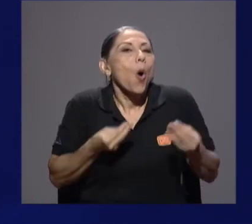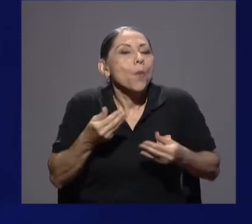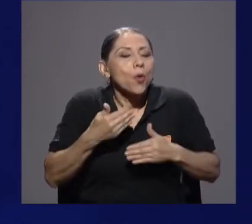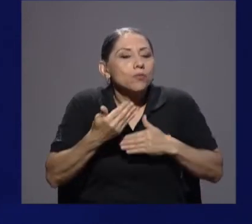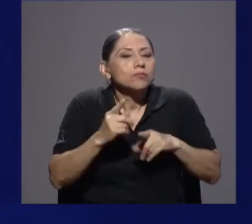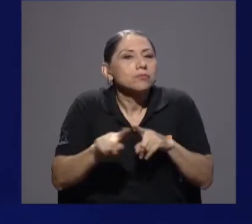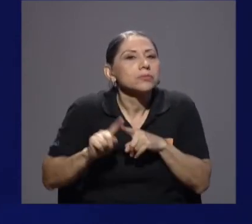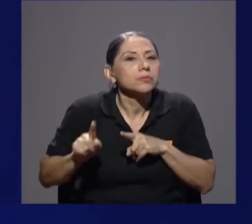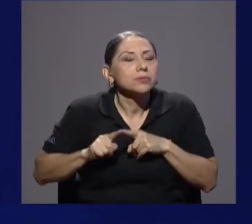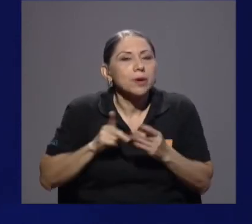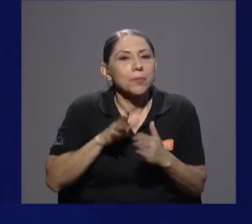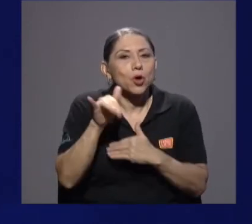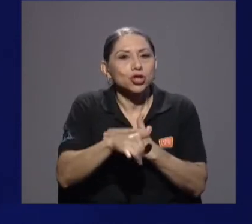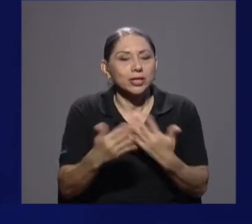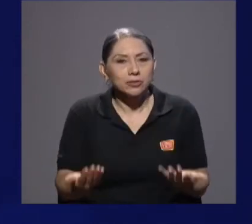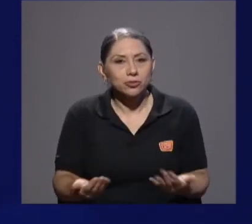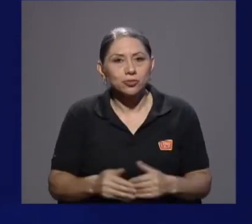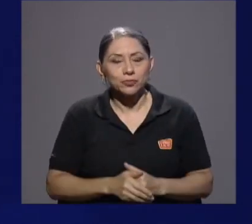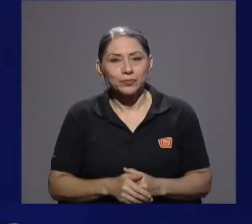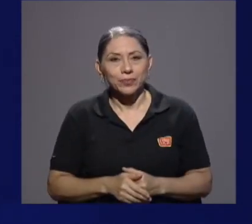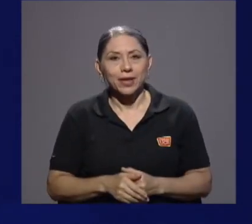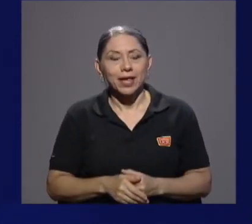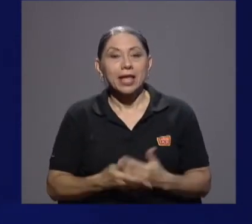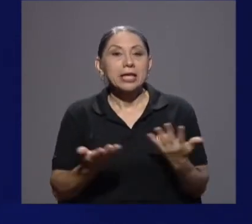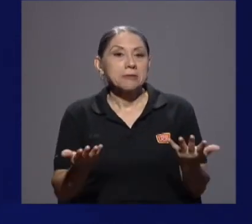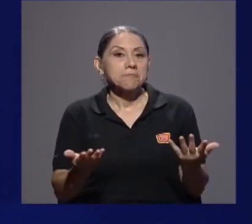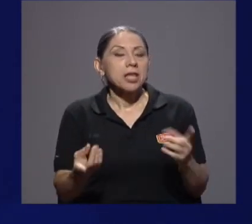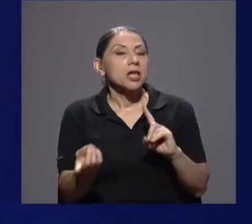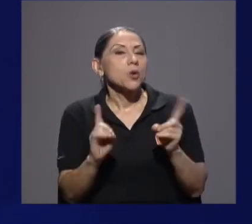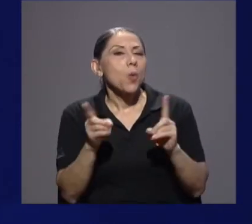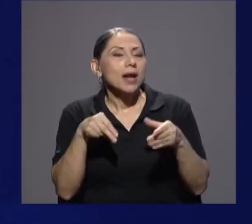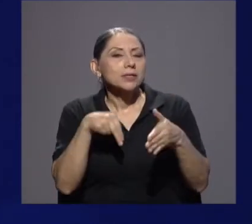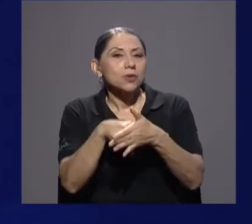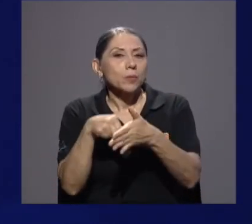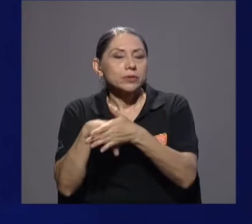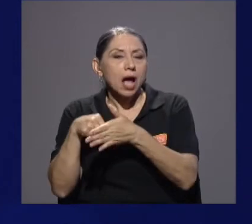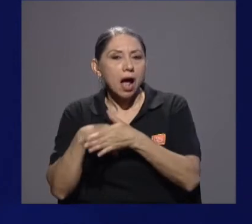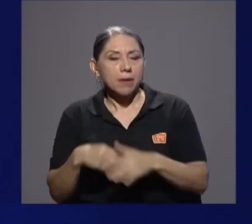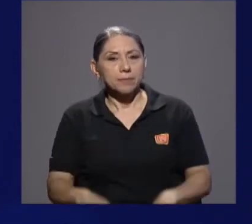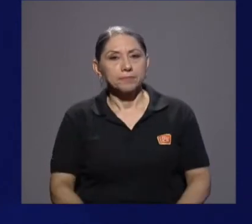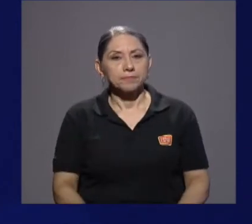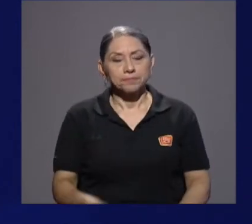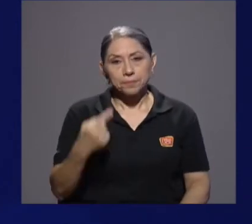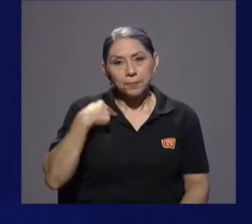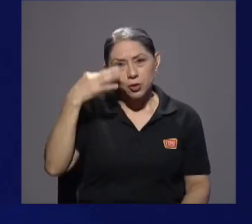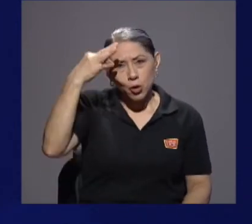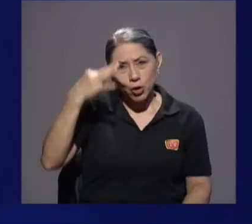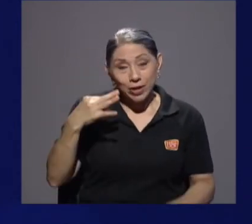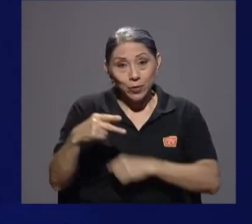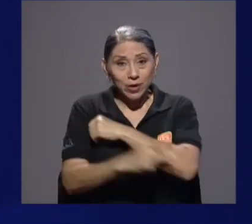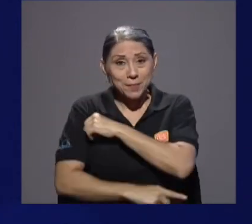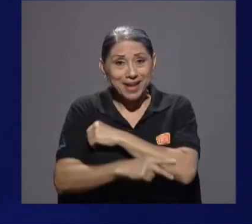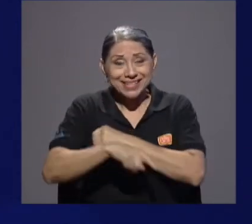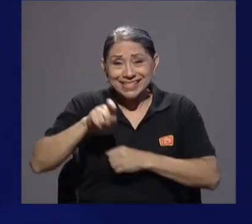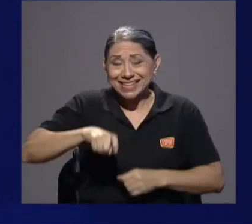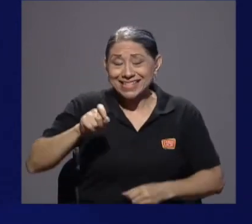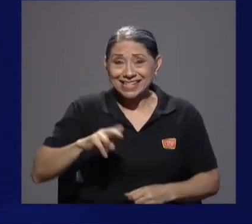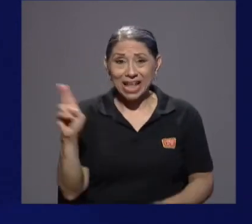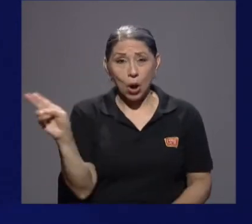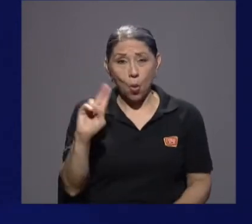¿verdad? Entonces, en ese sentido, ¿y cuáles son los obstáculos? Yo creo que lo que el país necesita con